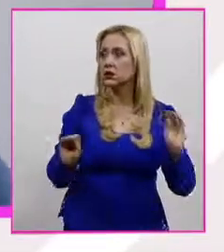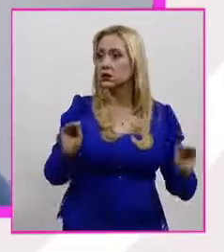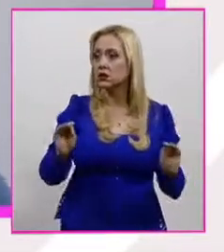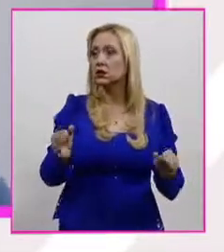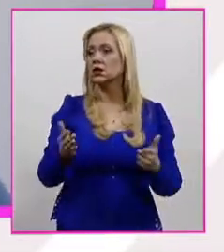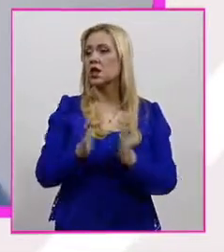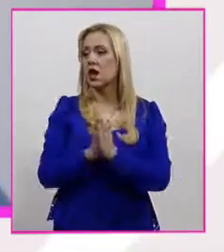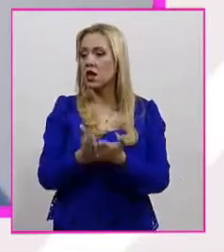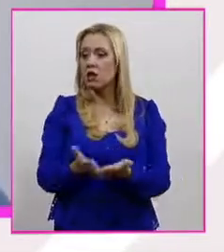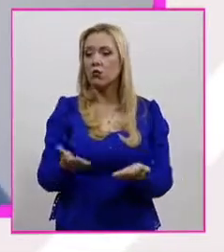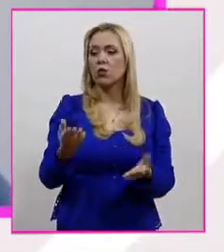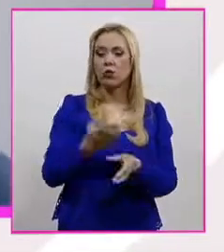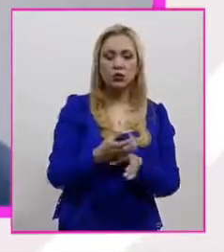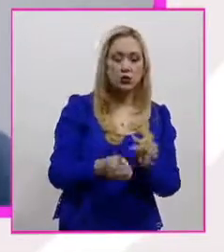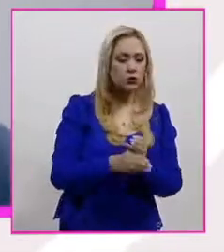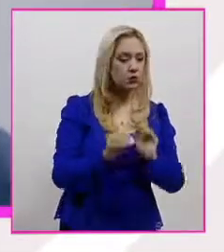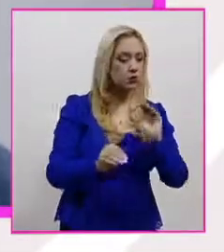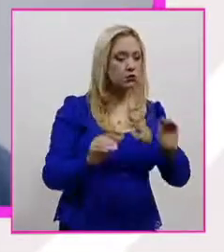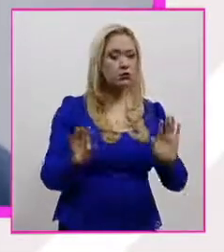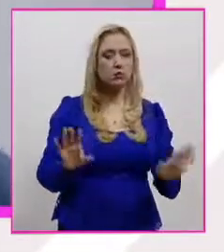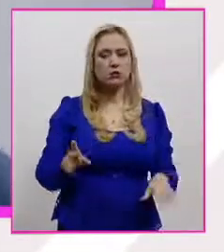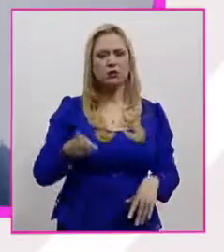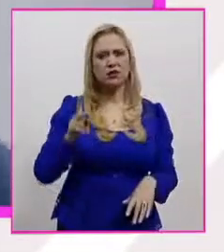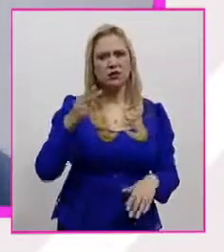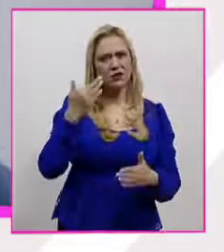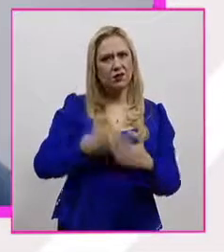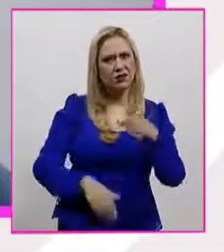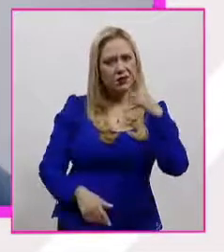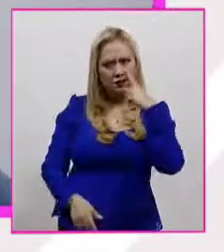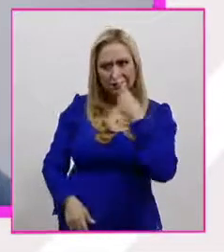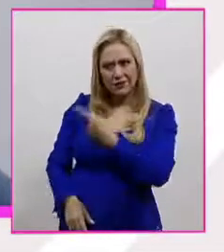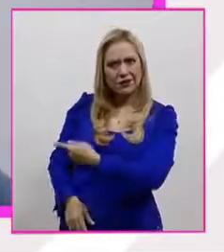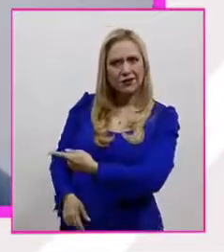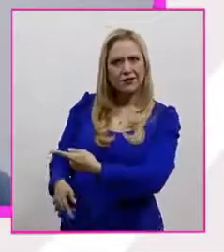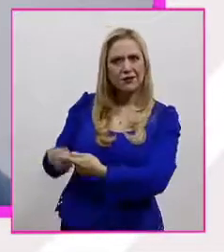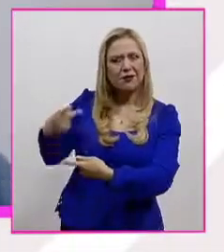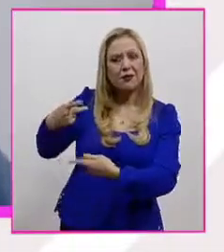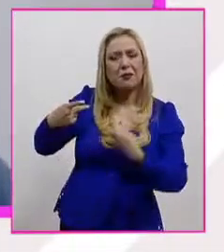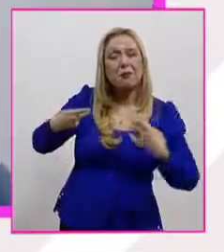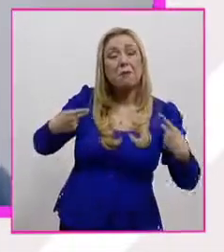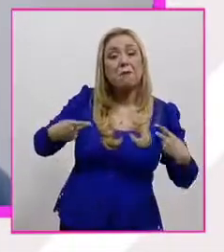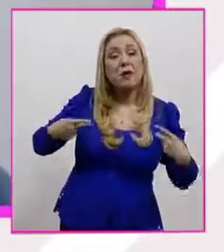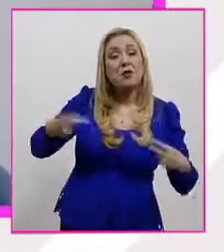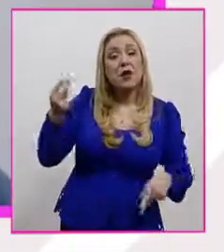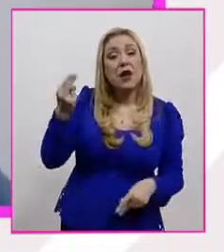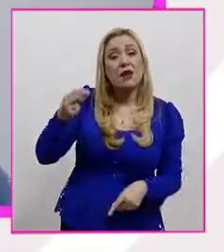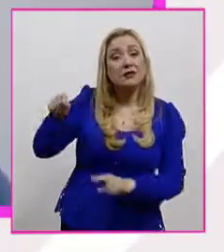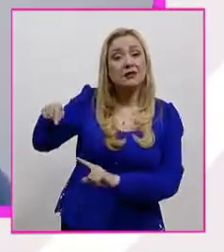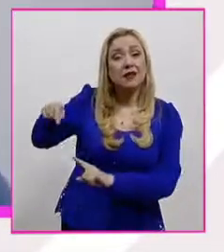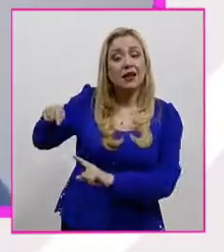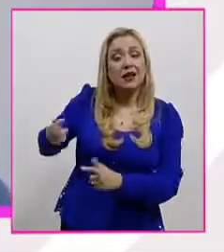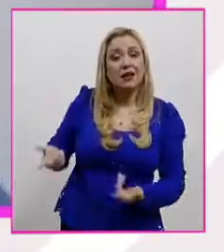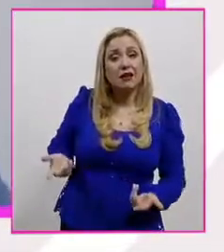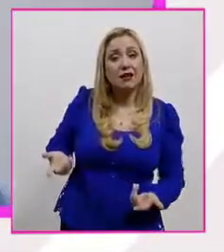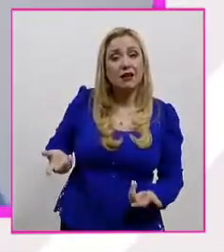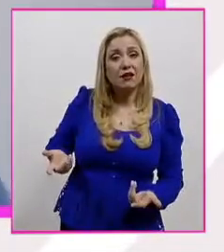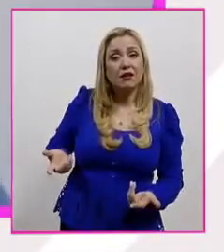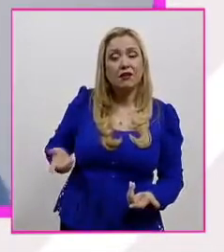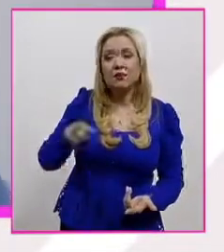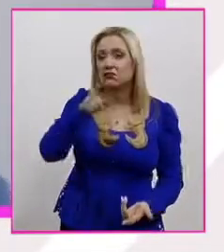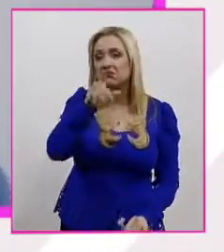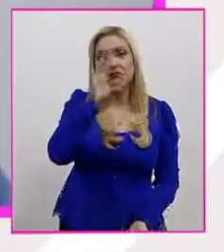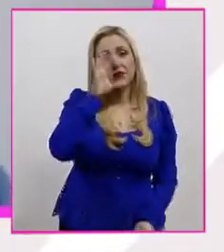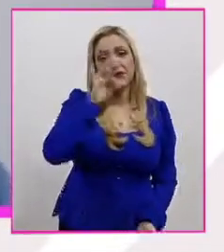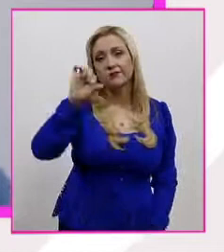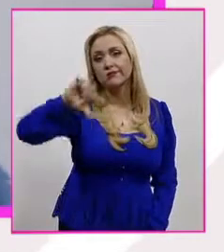lo que necesitan las personas y centras la mirada en lo que se requiere en infraestructura, pues estás fallando porque ya no